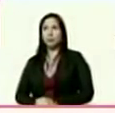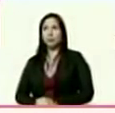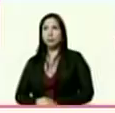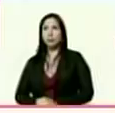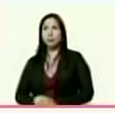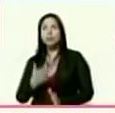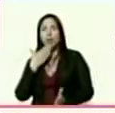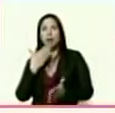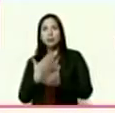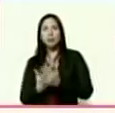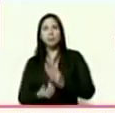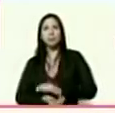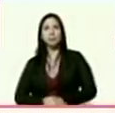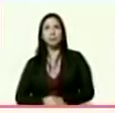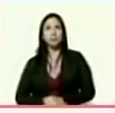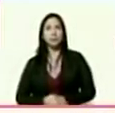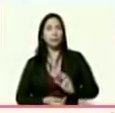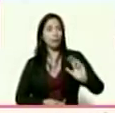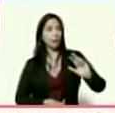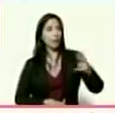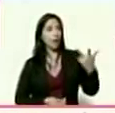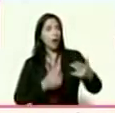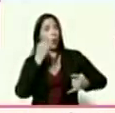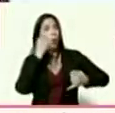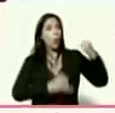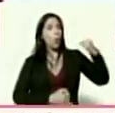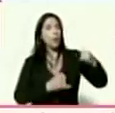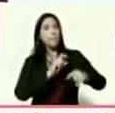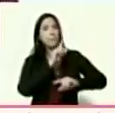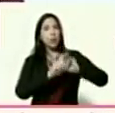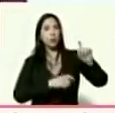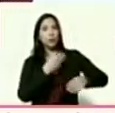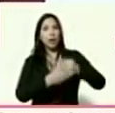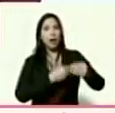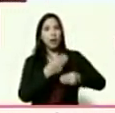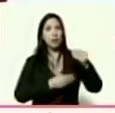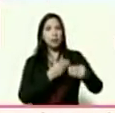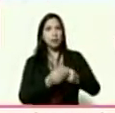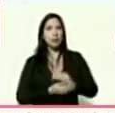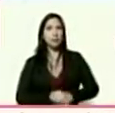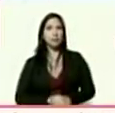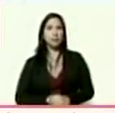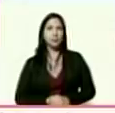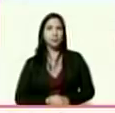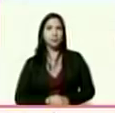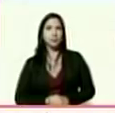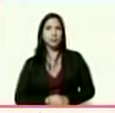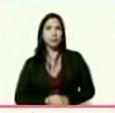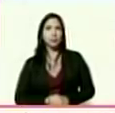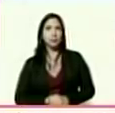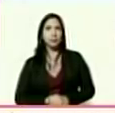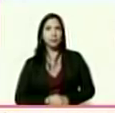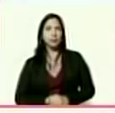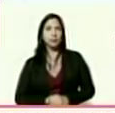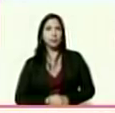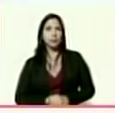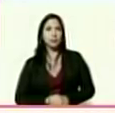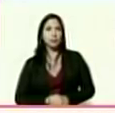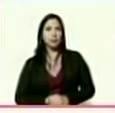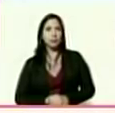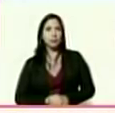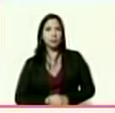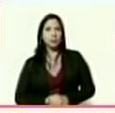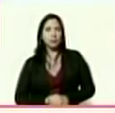Gracias, Rafael. La tercera y última pregunta la realiza Geraldina Colotti por Resumen Latinoamericano.